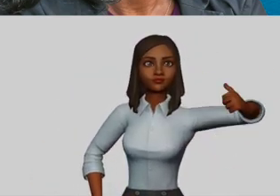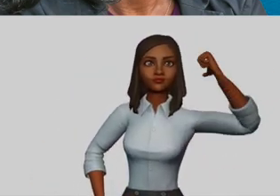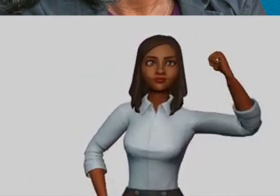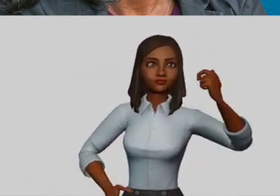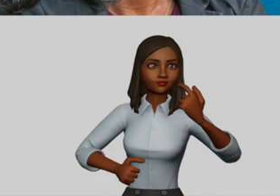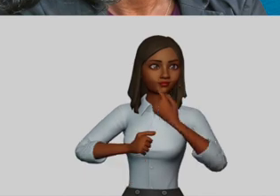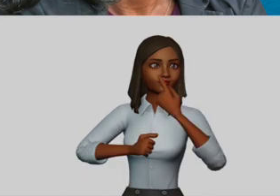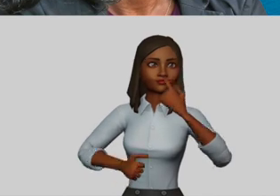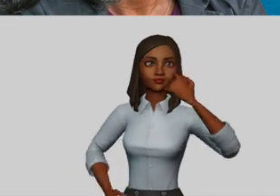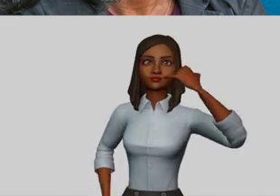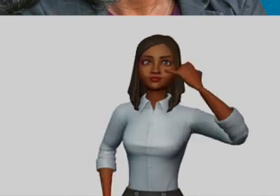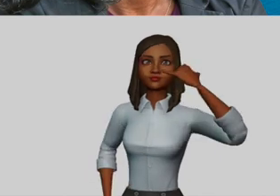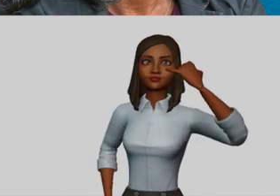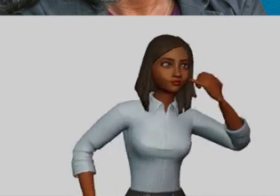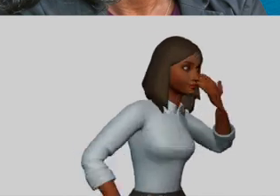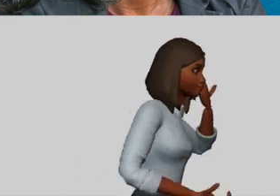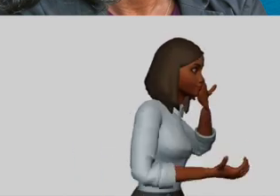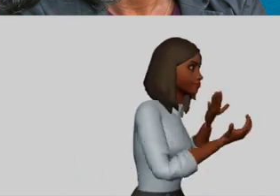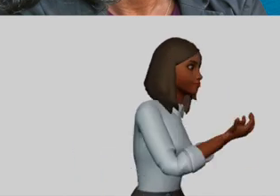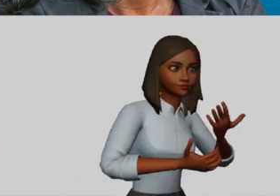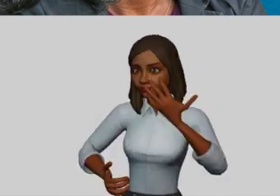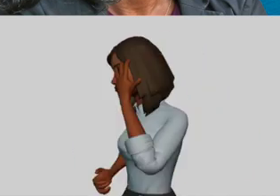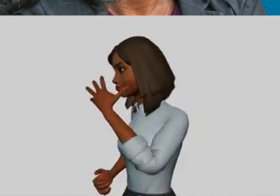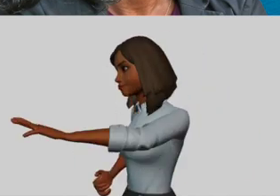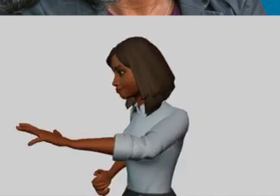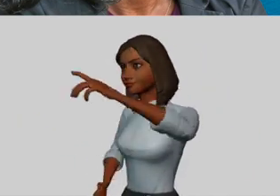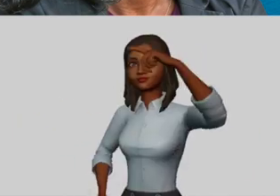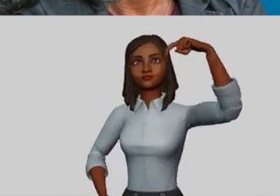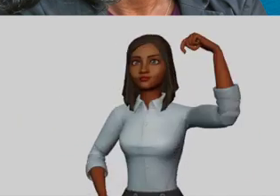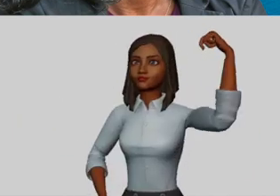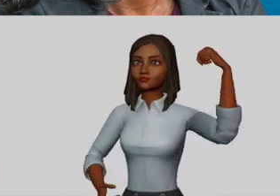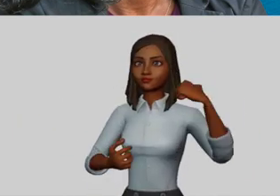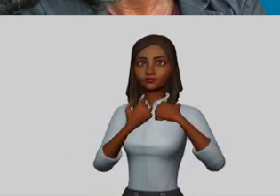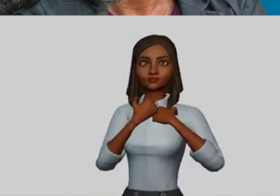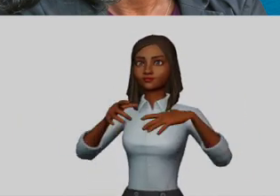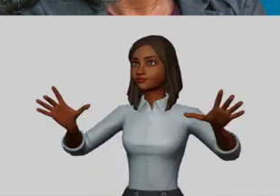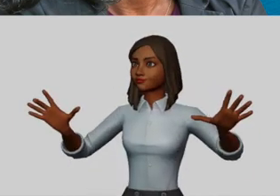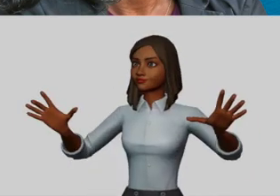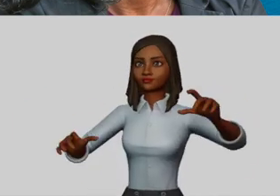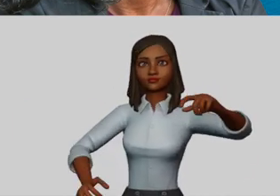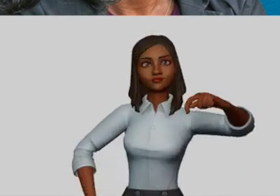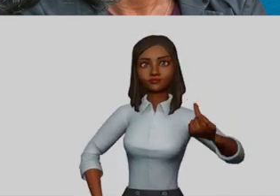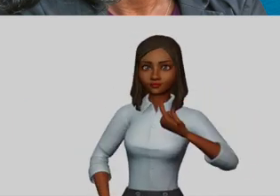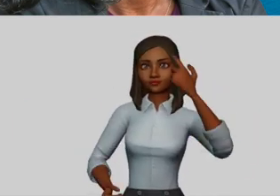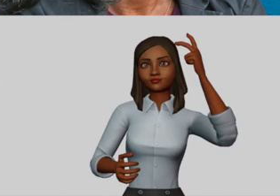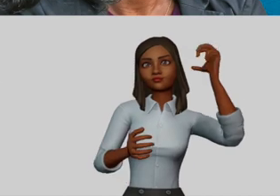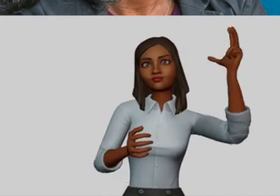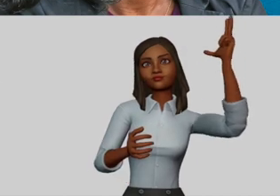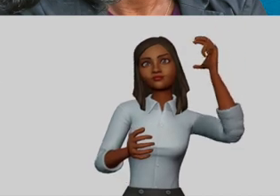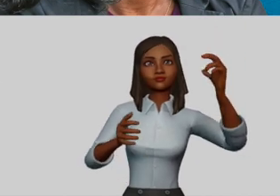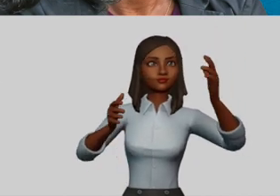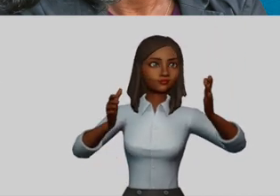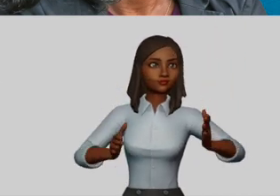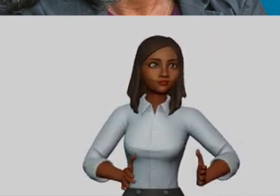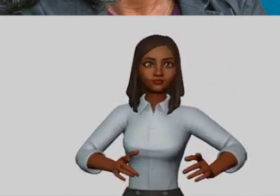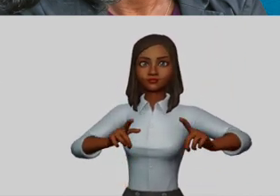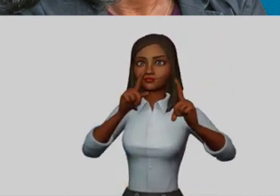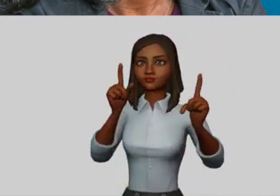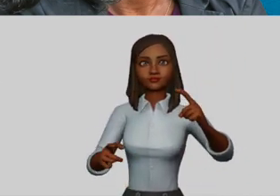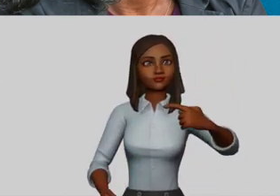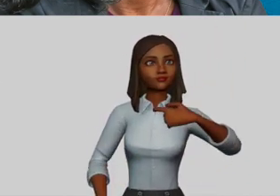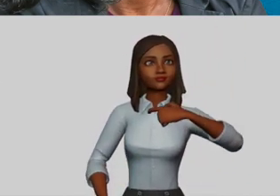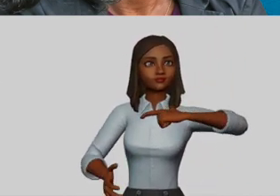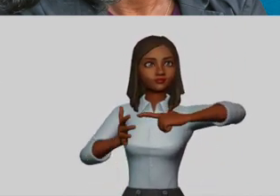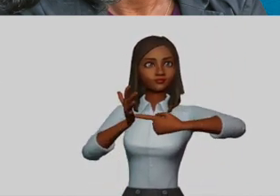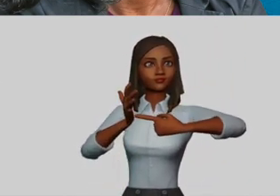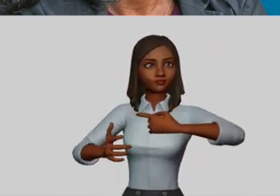reto, ¿verdad? Entonces, eso fue lo que me prendió, fue ese profesor que me dijo a mí, te voy